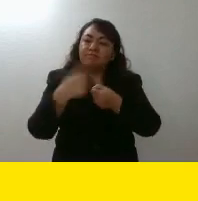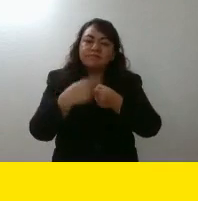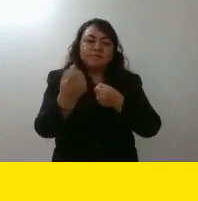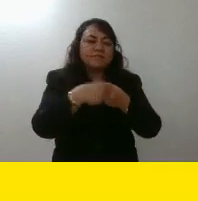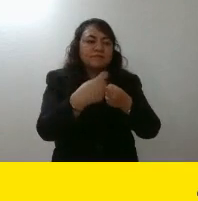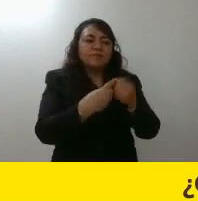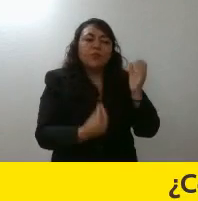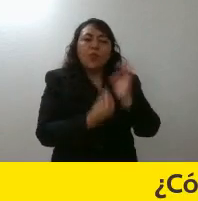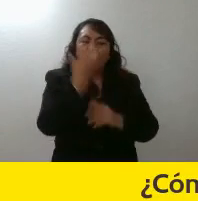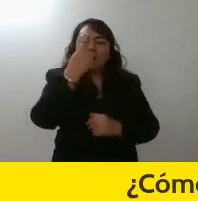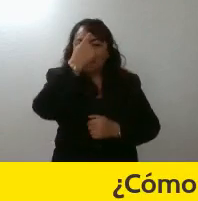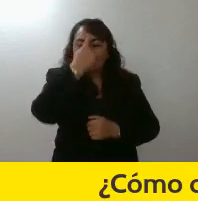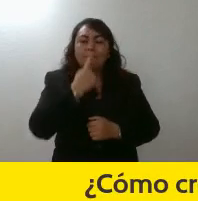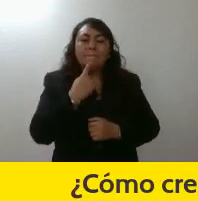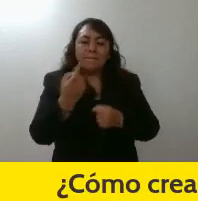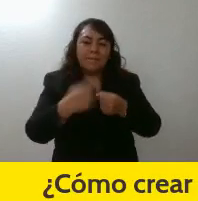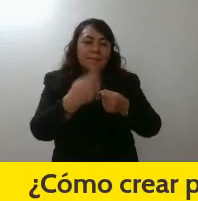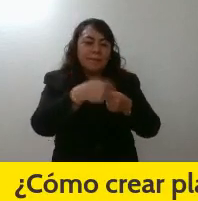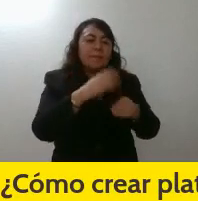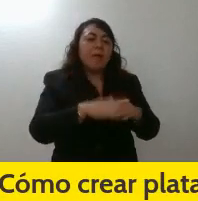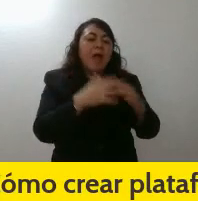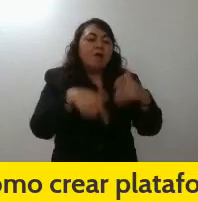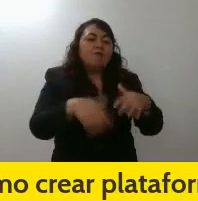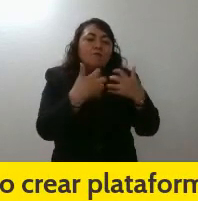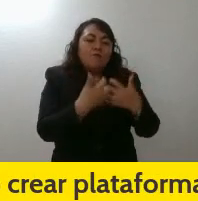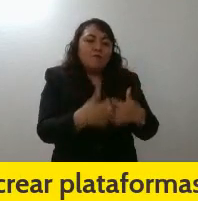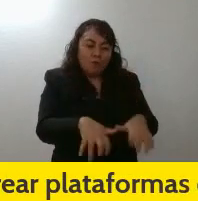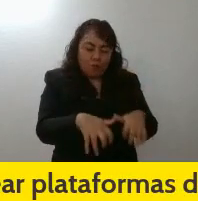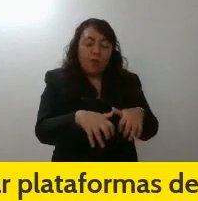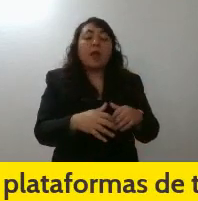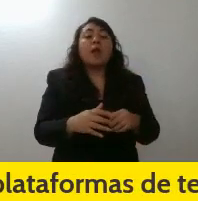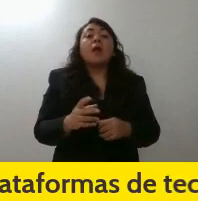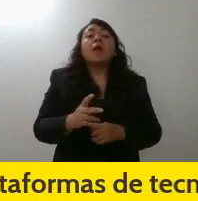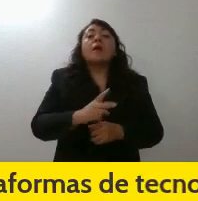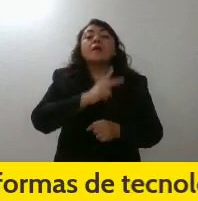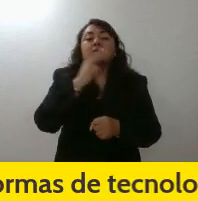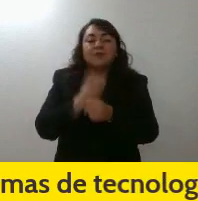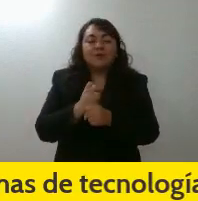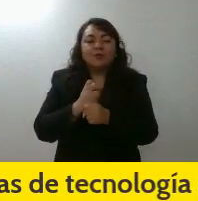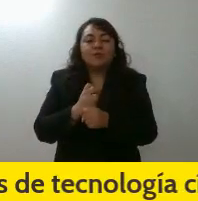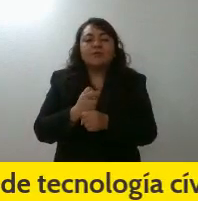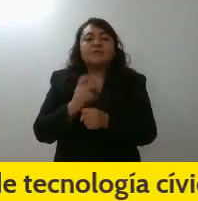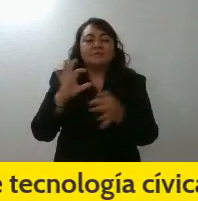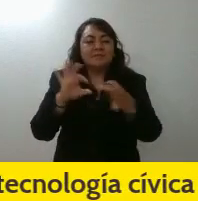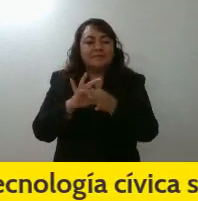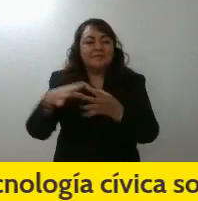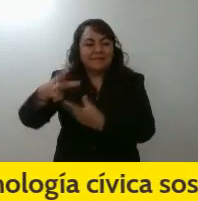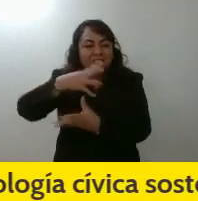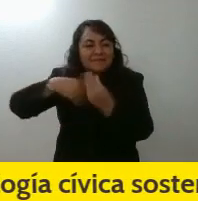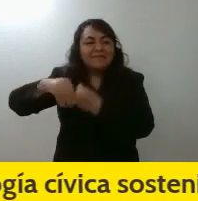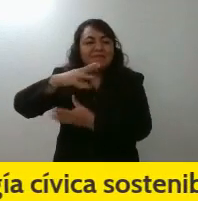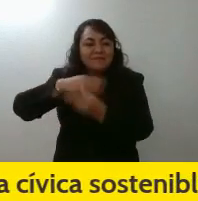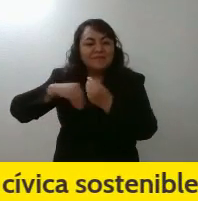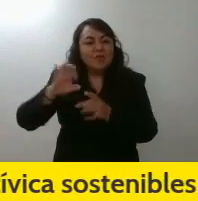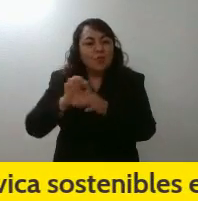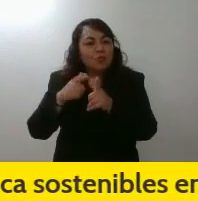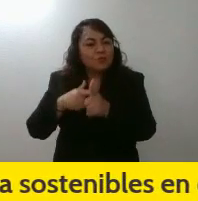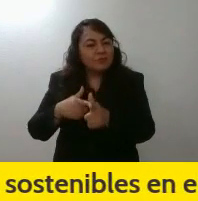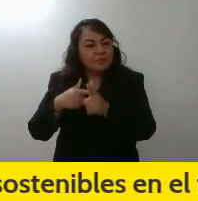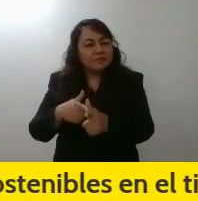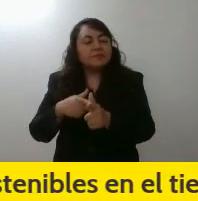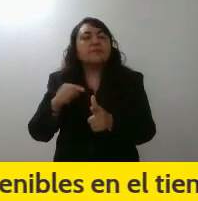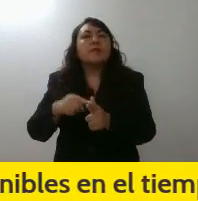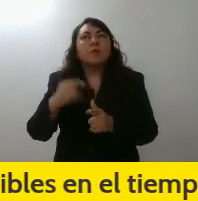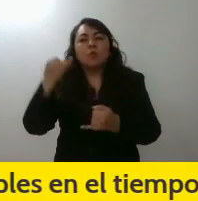rol, más desde la funcionalidad. Pero también hay un segundo punto en esa sostenibilidad que creo pasa por hacer,